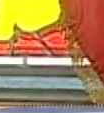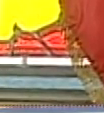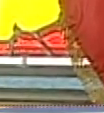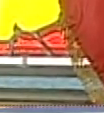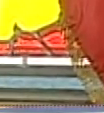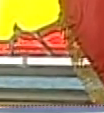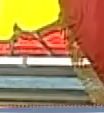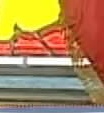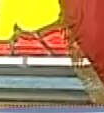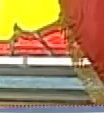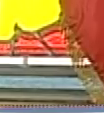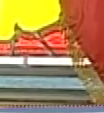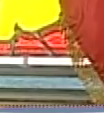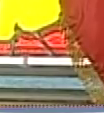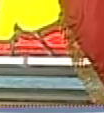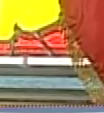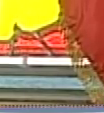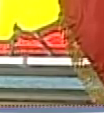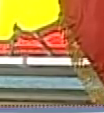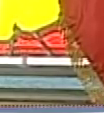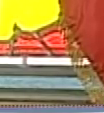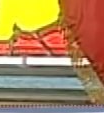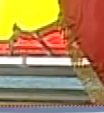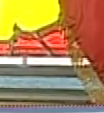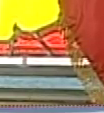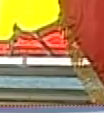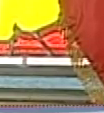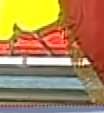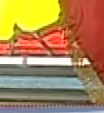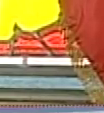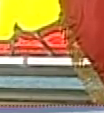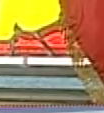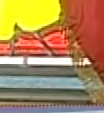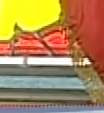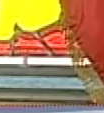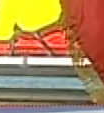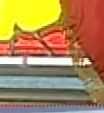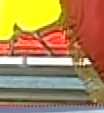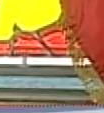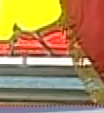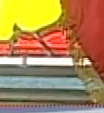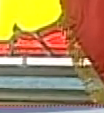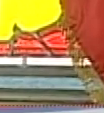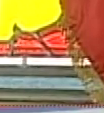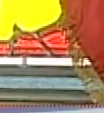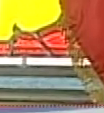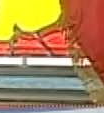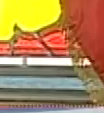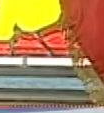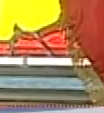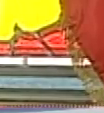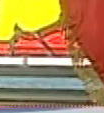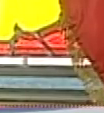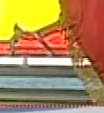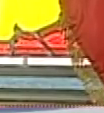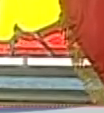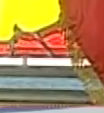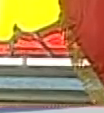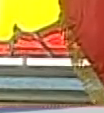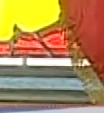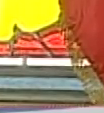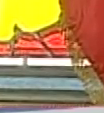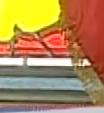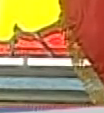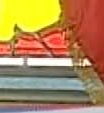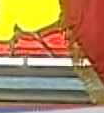claro, contundente, del respeto, del trabajo. Le hemos hecho saber por parte suya